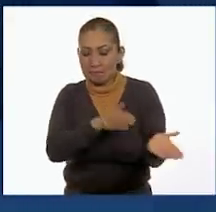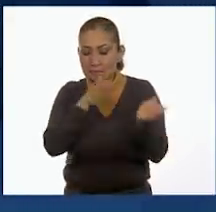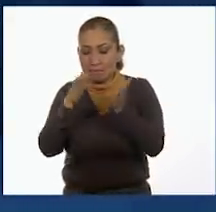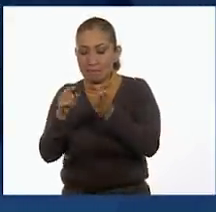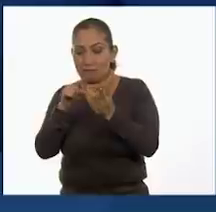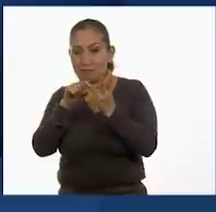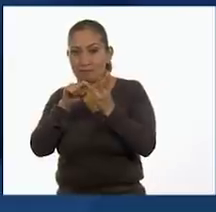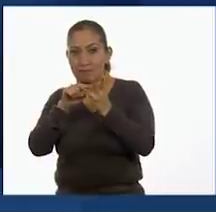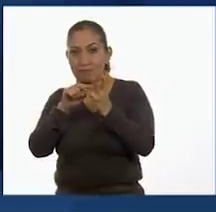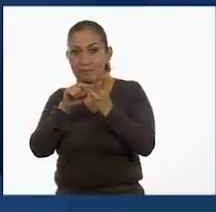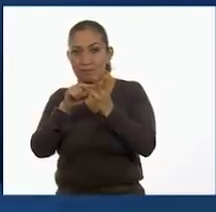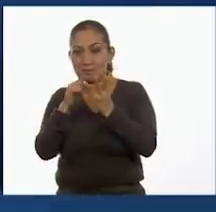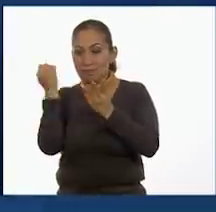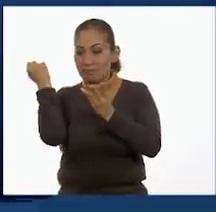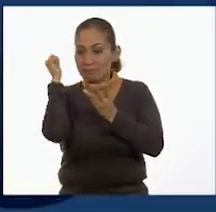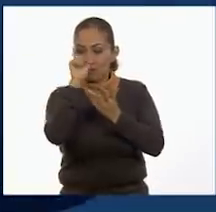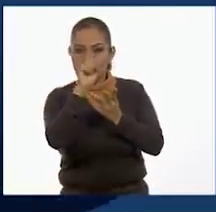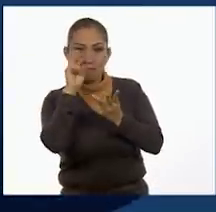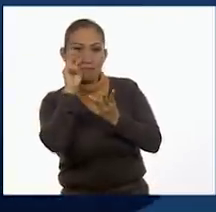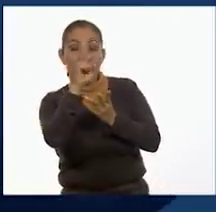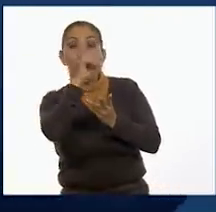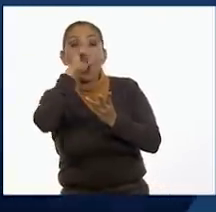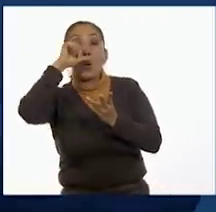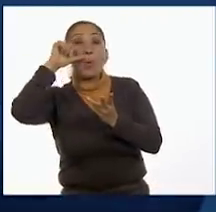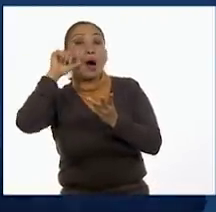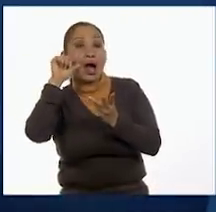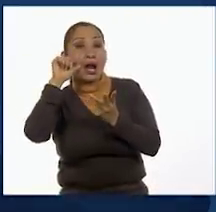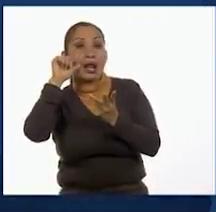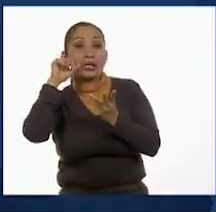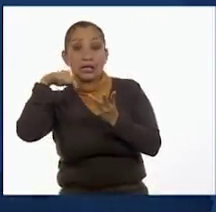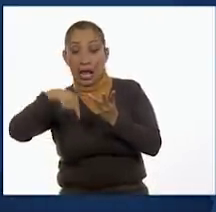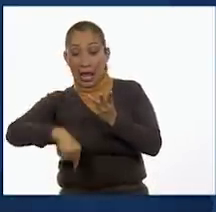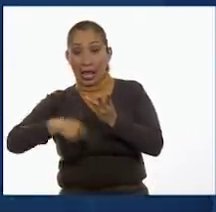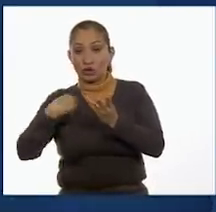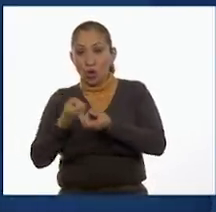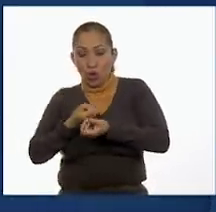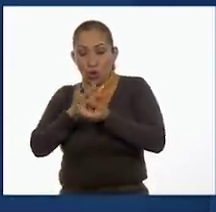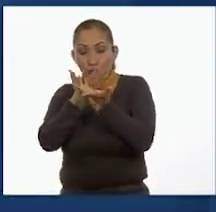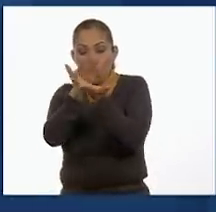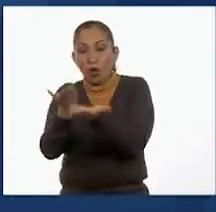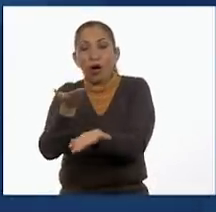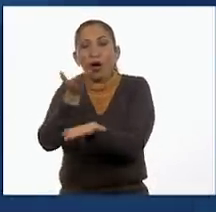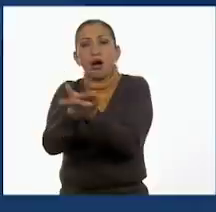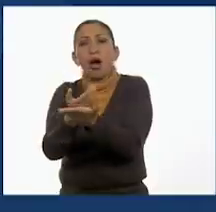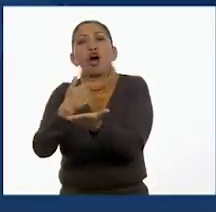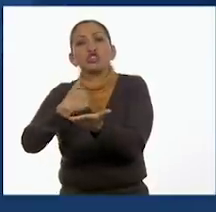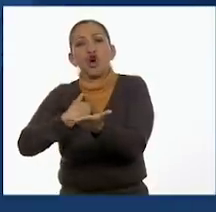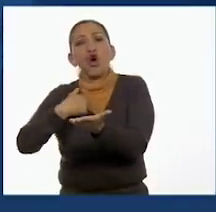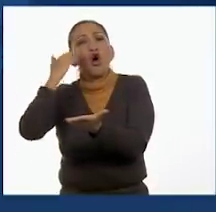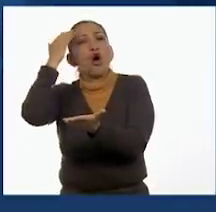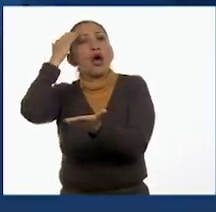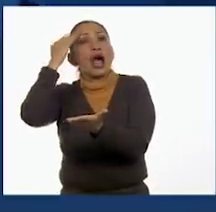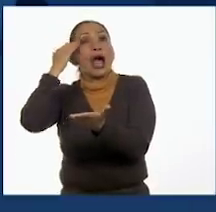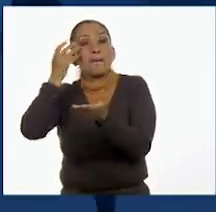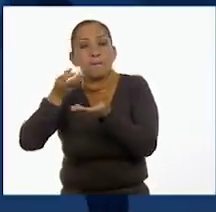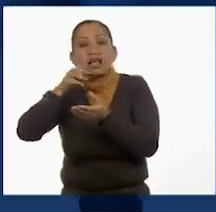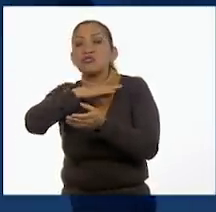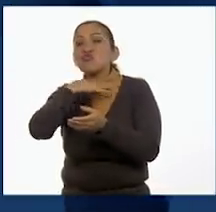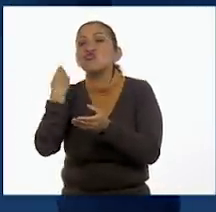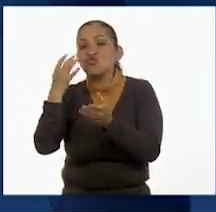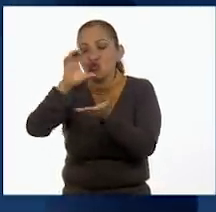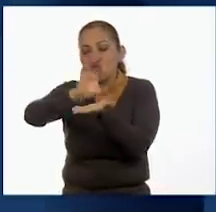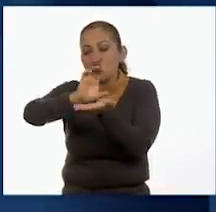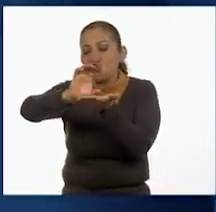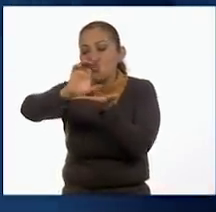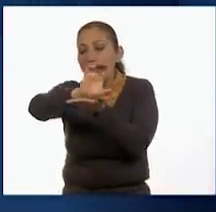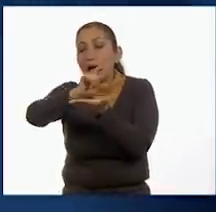de espaldas a nosotros, está Benito Juárez, y él en su ofrenda lleva a unas cabezas, y esas cabezas